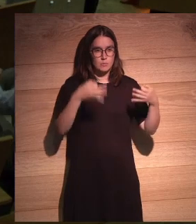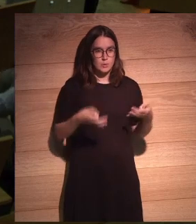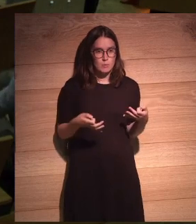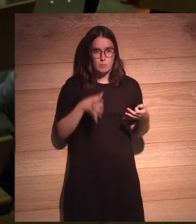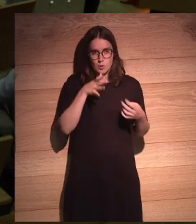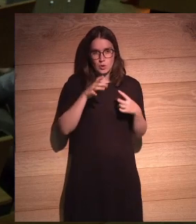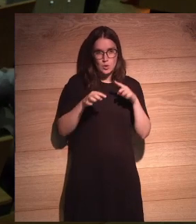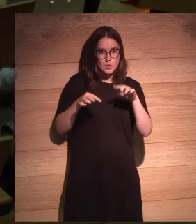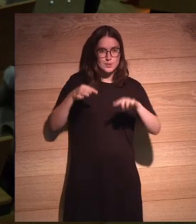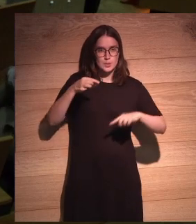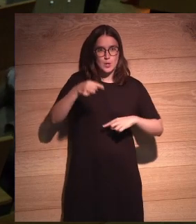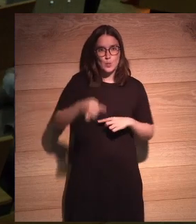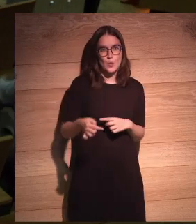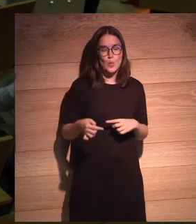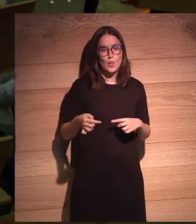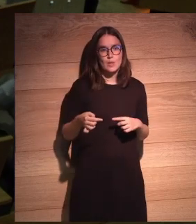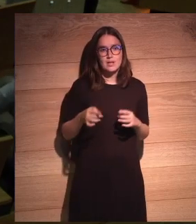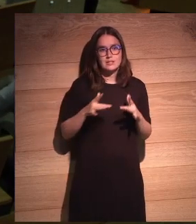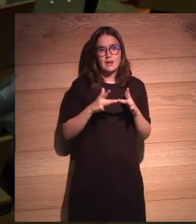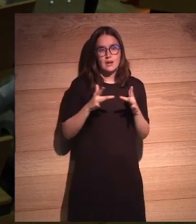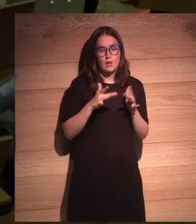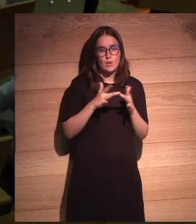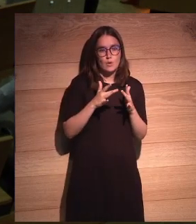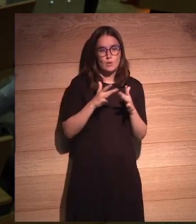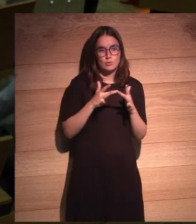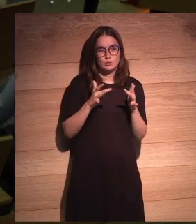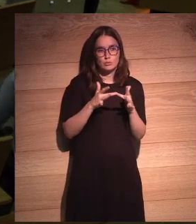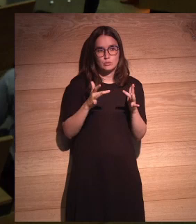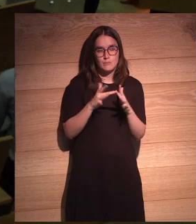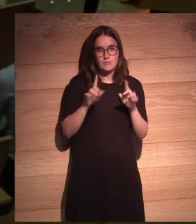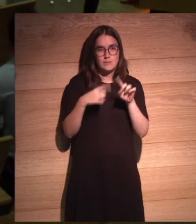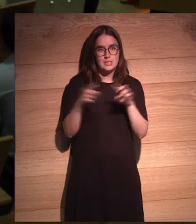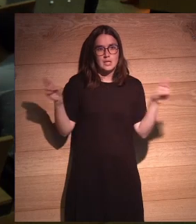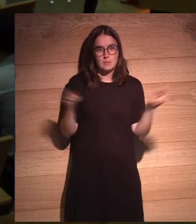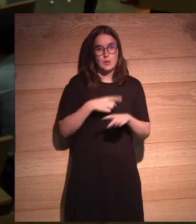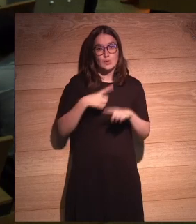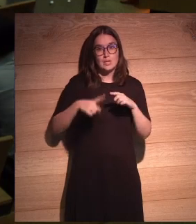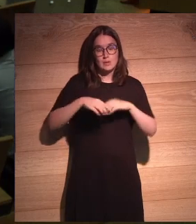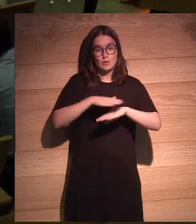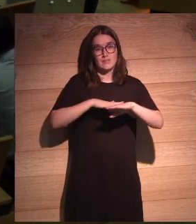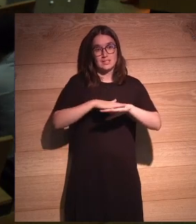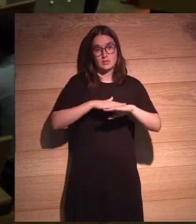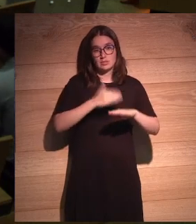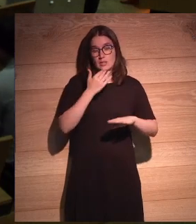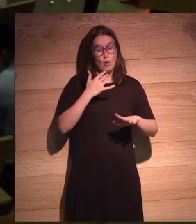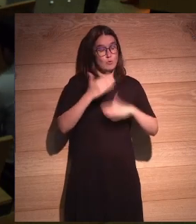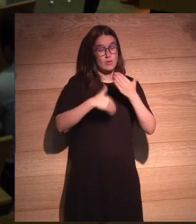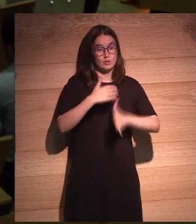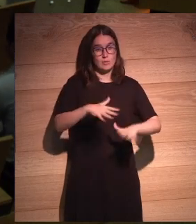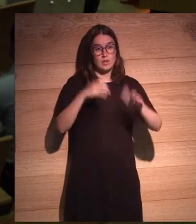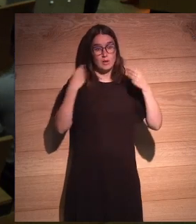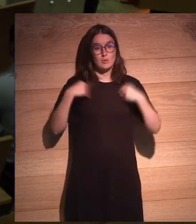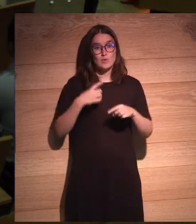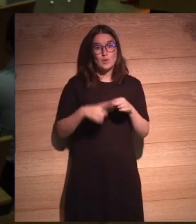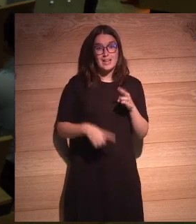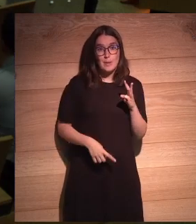a consecuencia de esa relación bilateral, y la eliminación de elementos esenciales en cualquier proceso de aprendizaje, como son